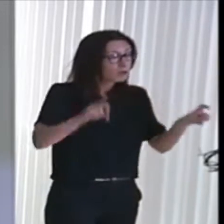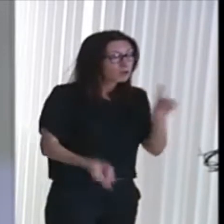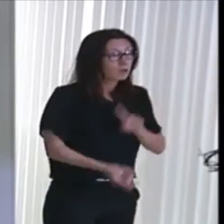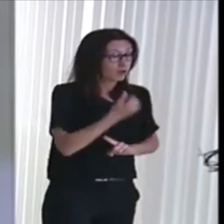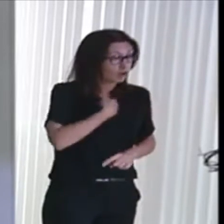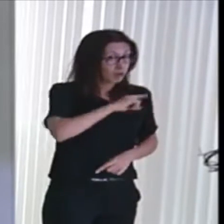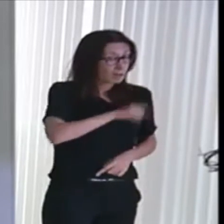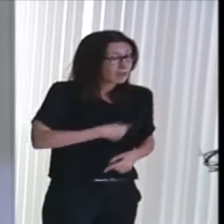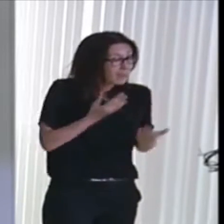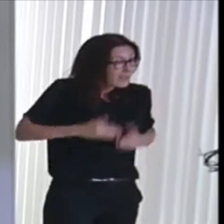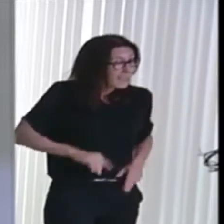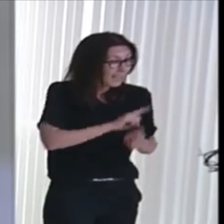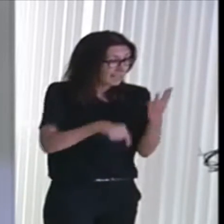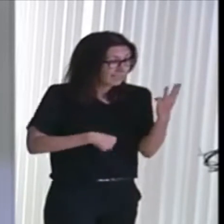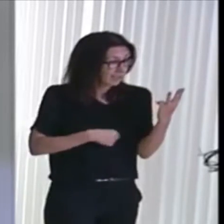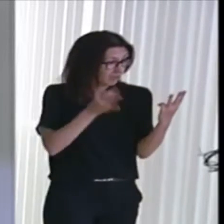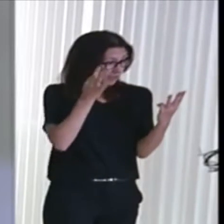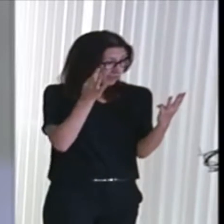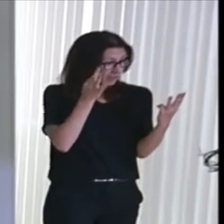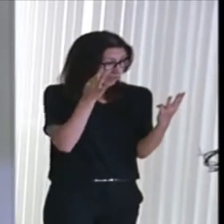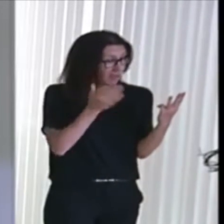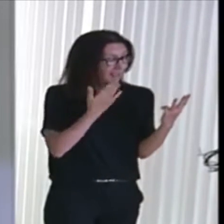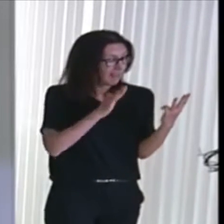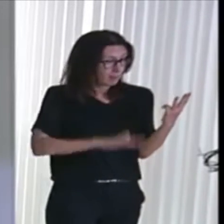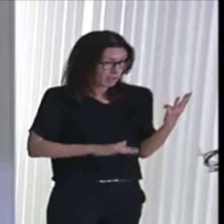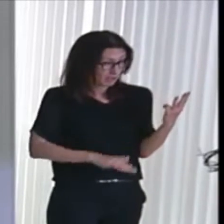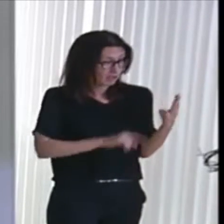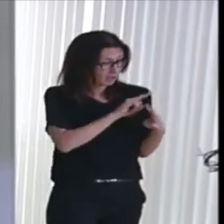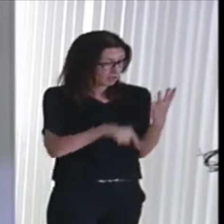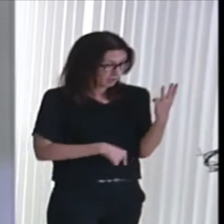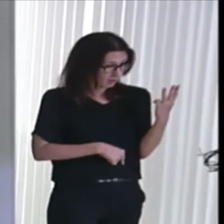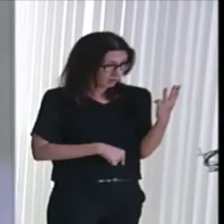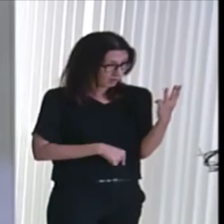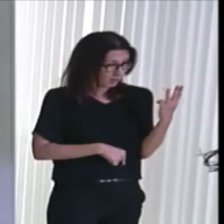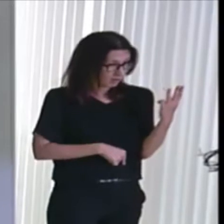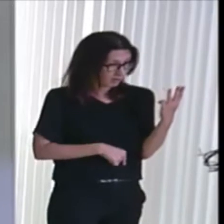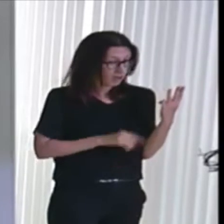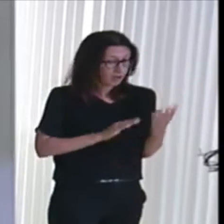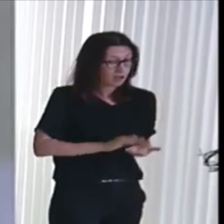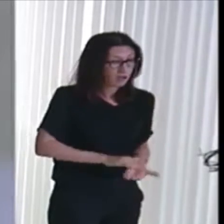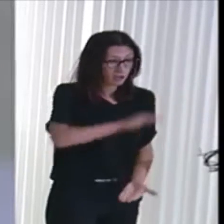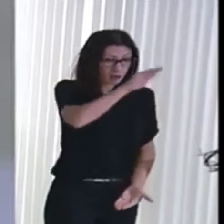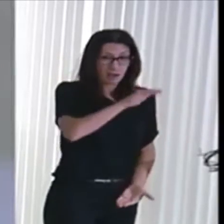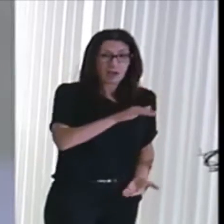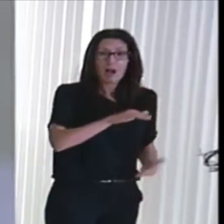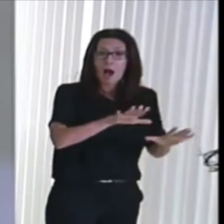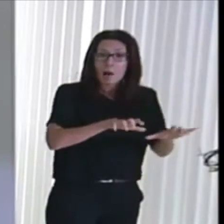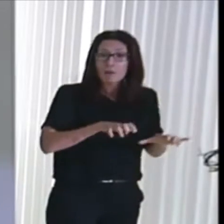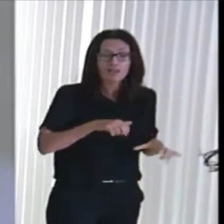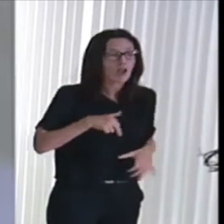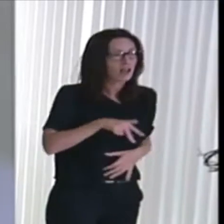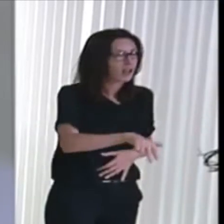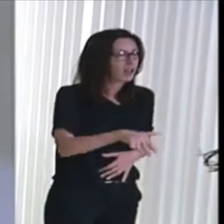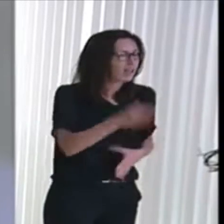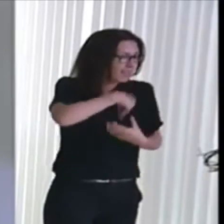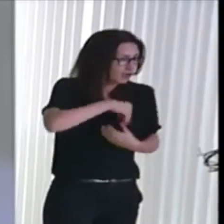tres niños y las tres eran pequeñitas, y las tres han crecido y han aprendido a andar en la oficina, dándose golpes con